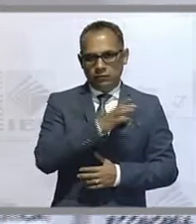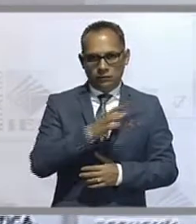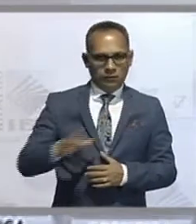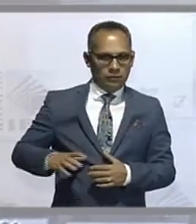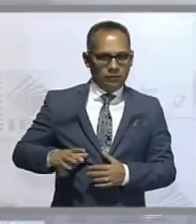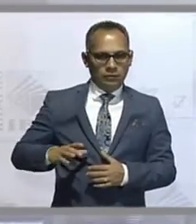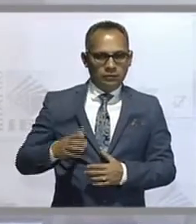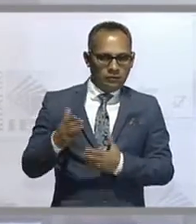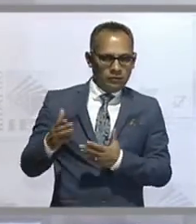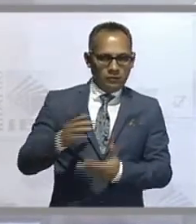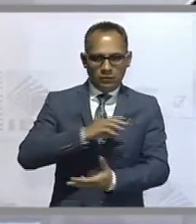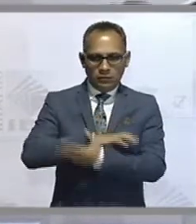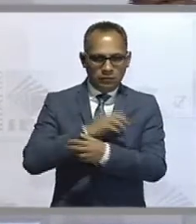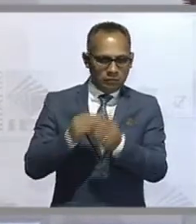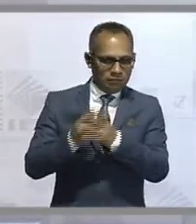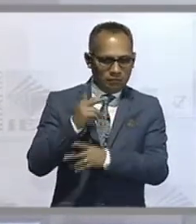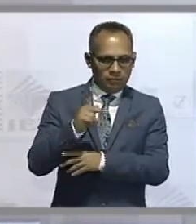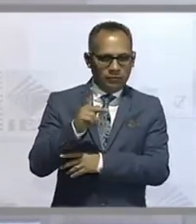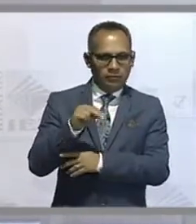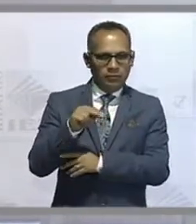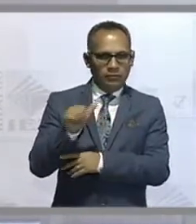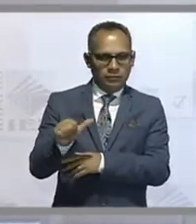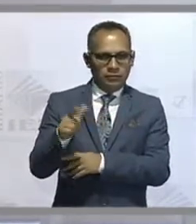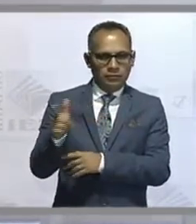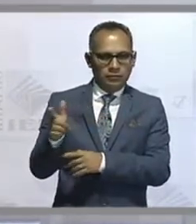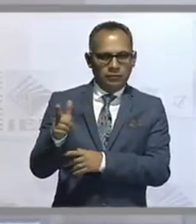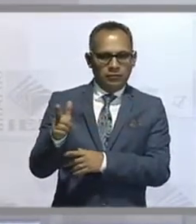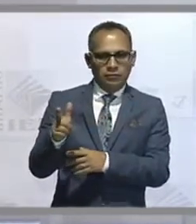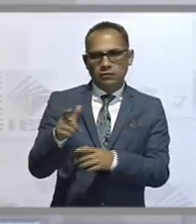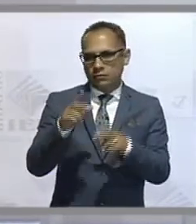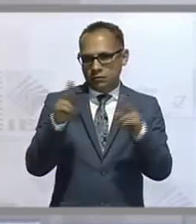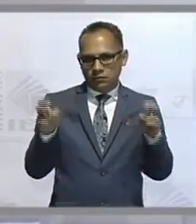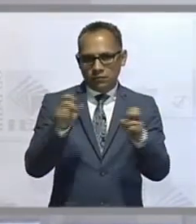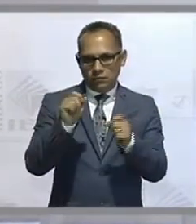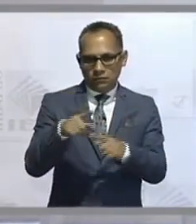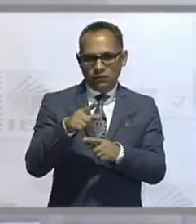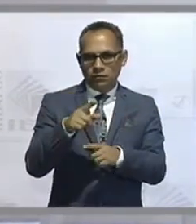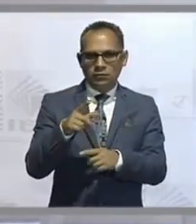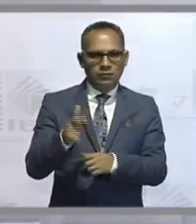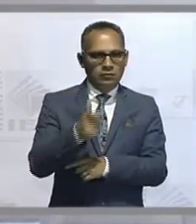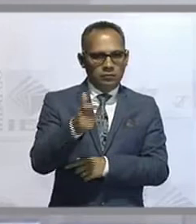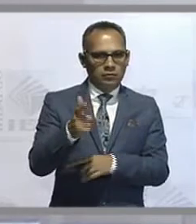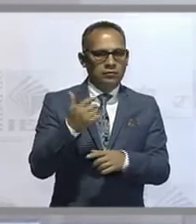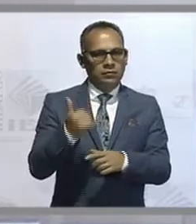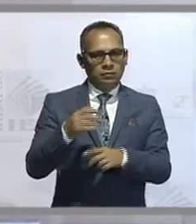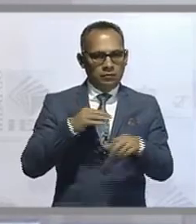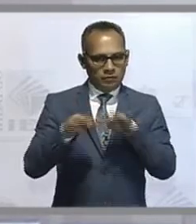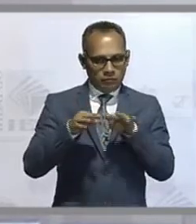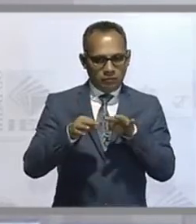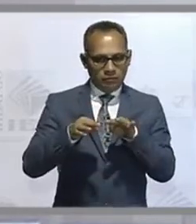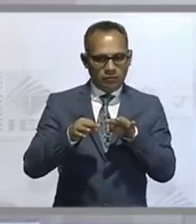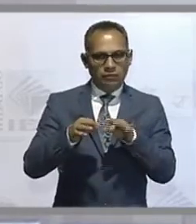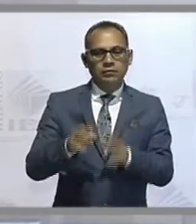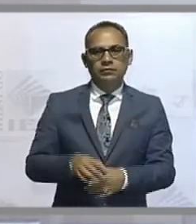partido nueva alianza respecto del mismo tema economía y empleo y la pregunta que debe desarrollar es qué